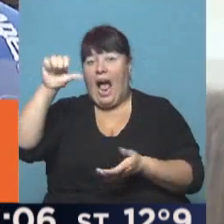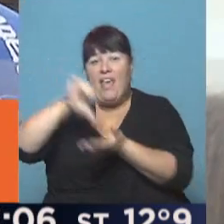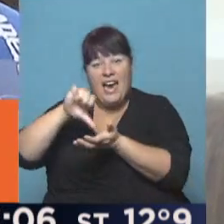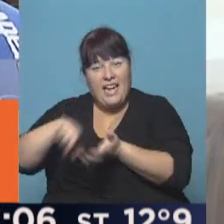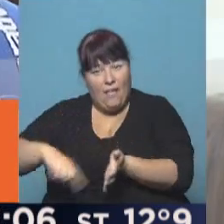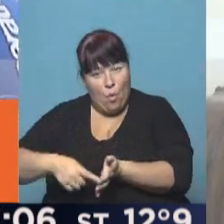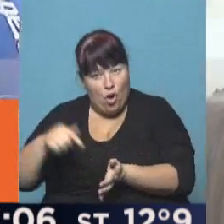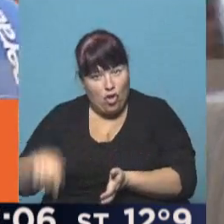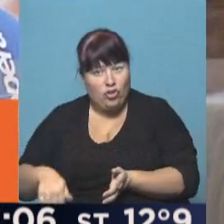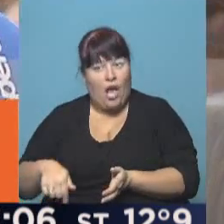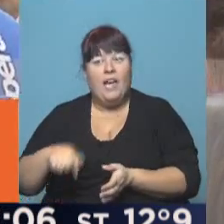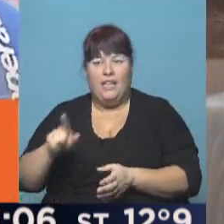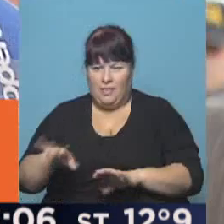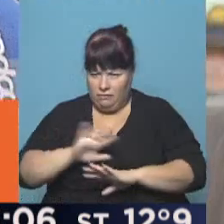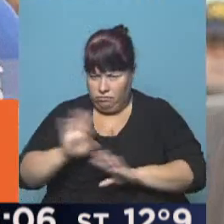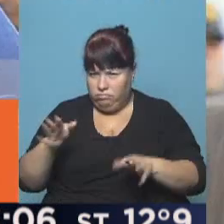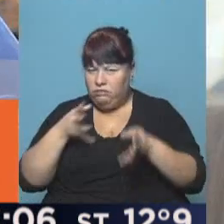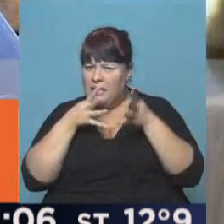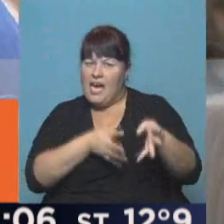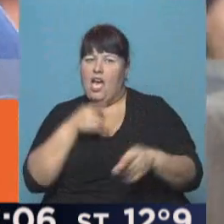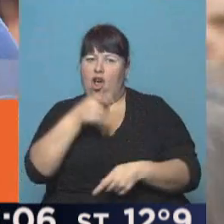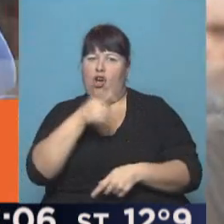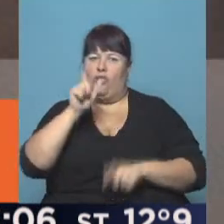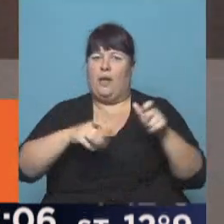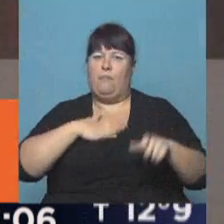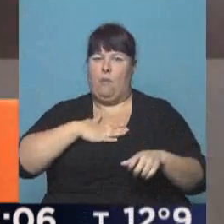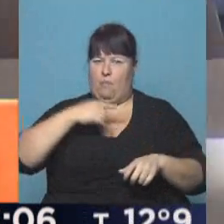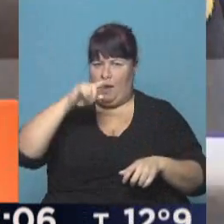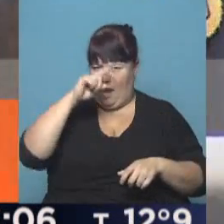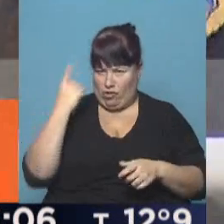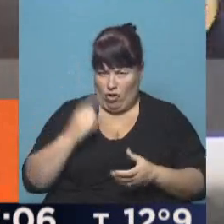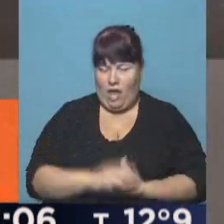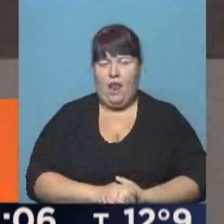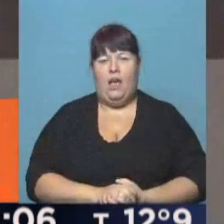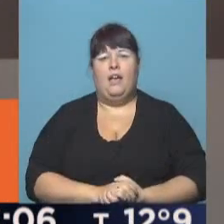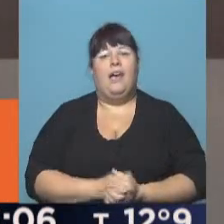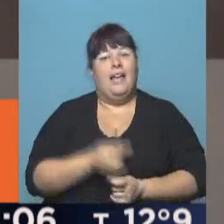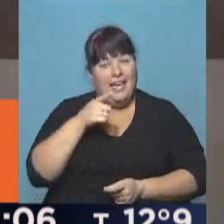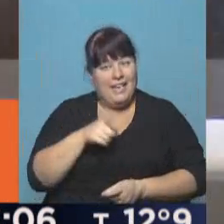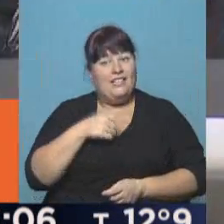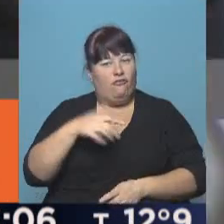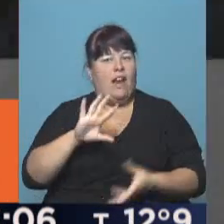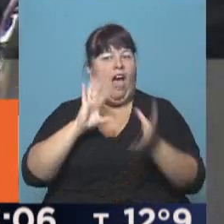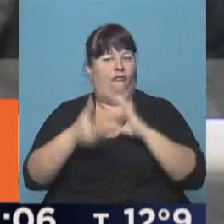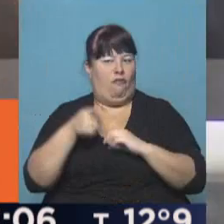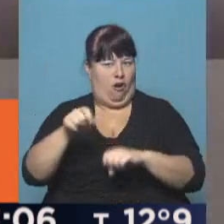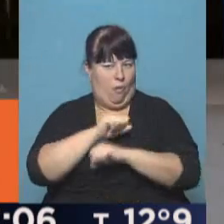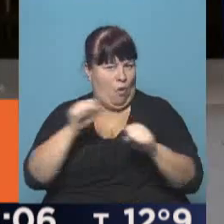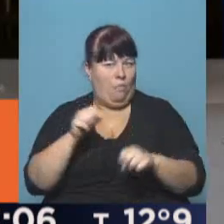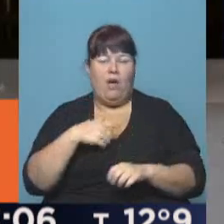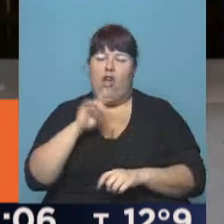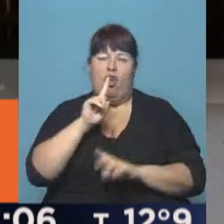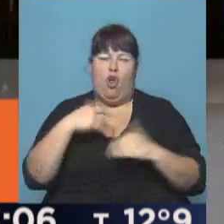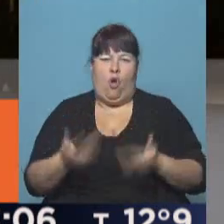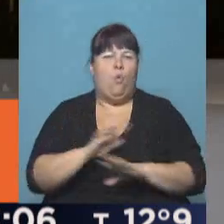Buenos Aires cometieron este verdadero acto de guerra contra la soberanía nacional, que esa fue la mecánica del hecho y no vamos a